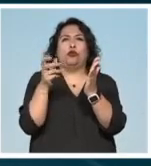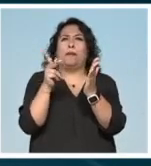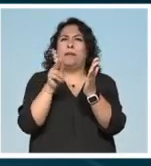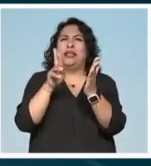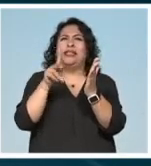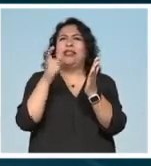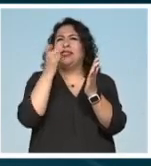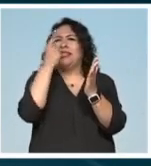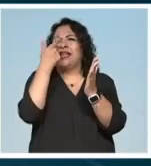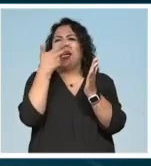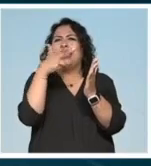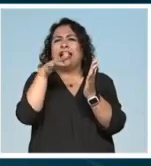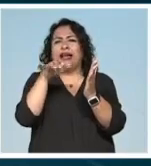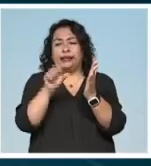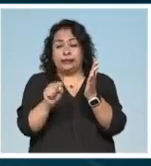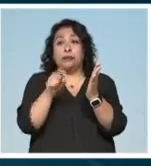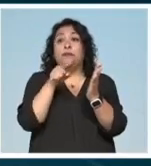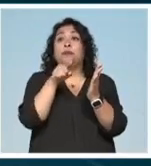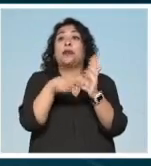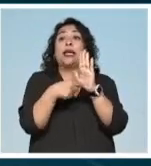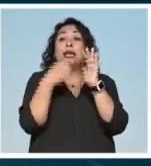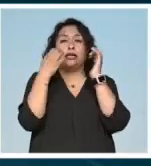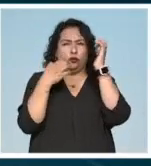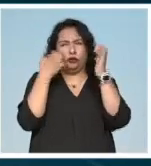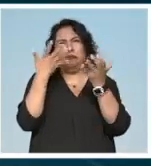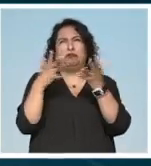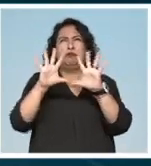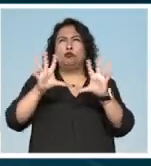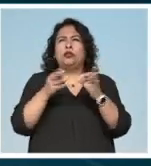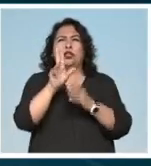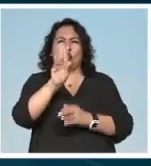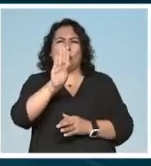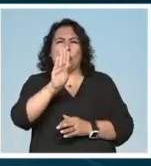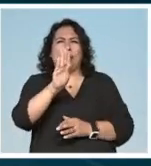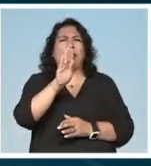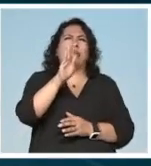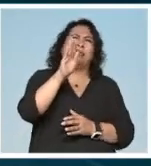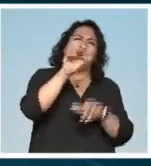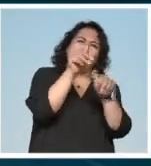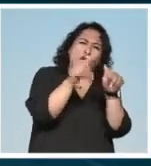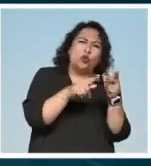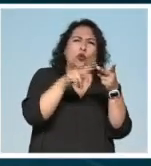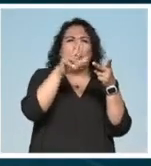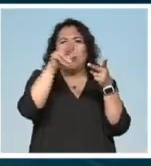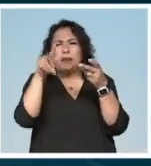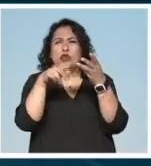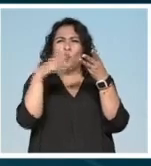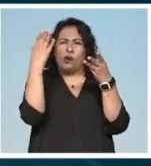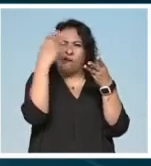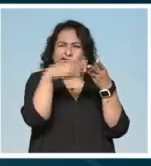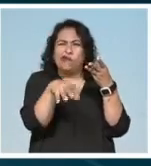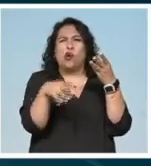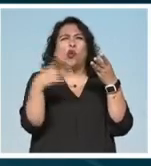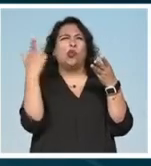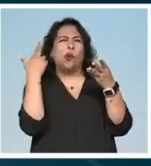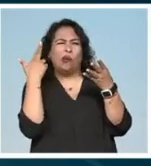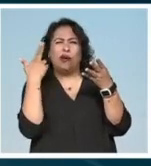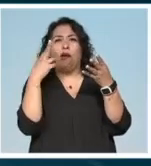de Hans-Ulrich Gumbrecht. La muestra, con alrededor de 90 piezas, entre escultura, pintura, fotografía y piezas